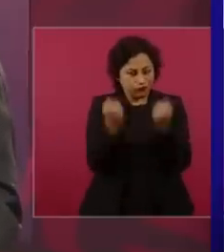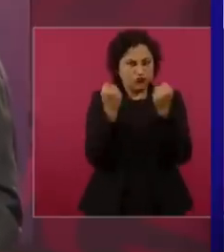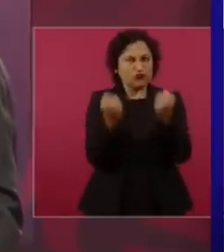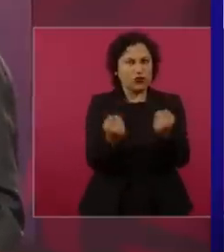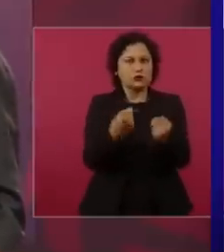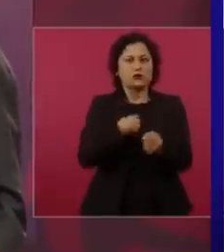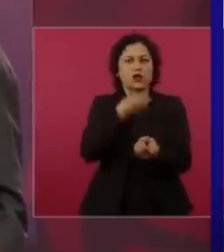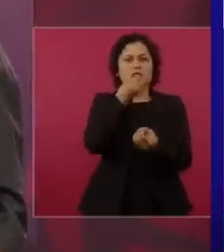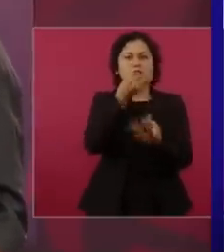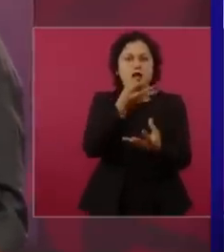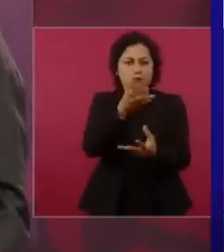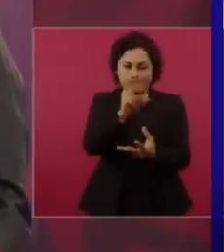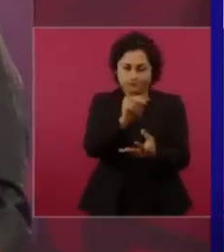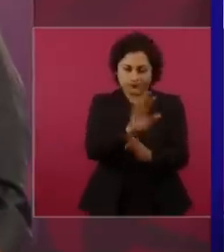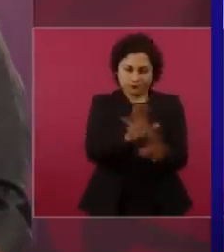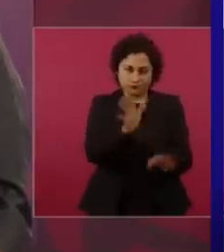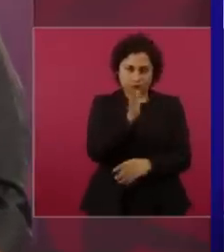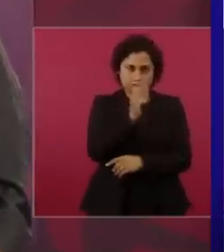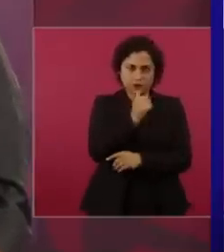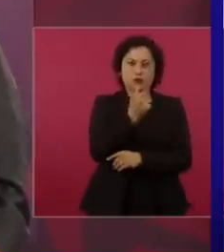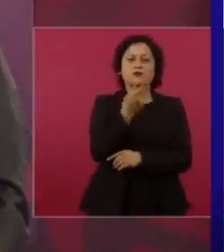mencionar,